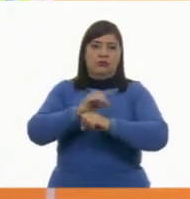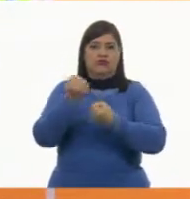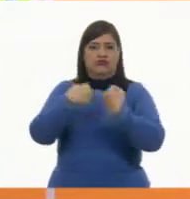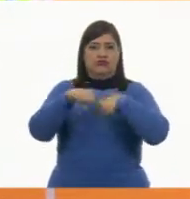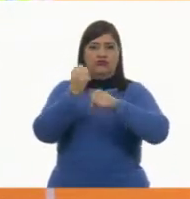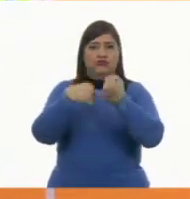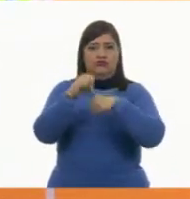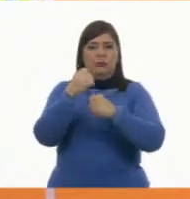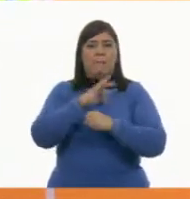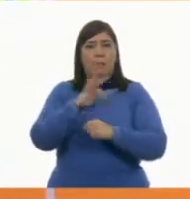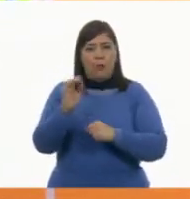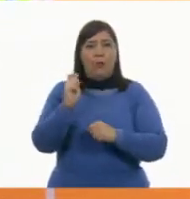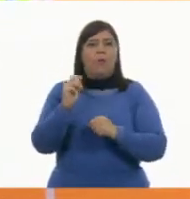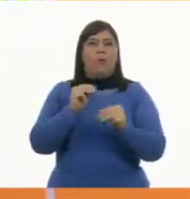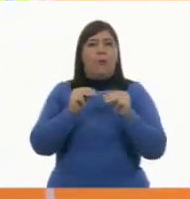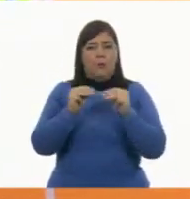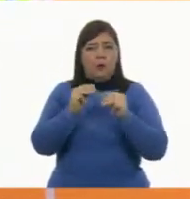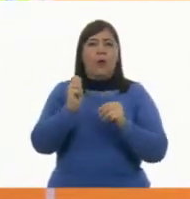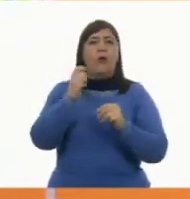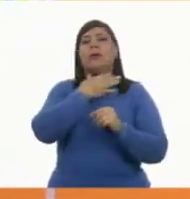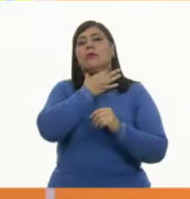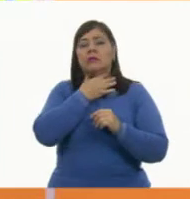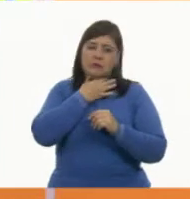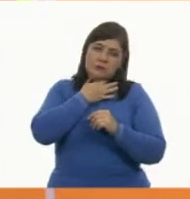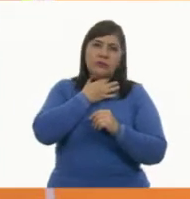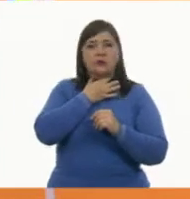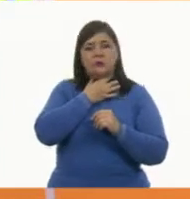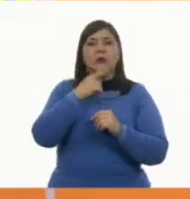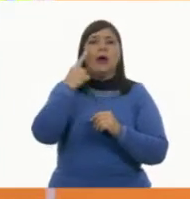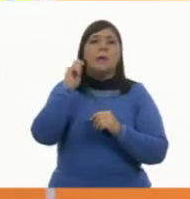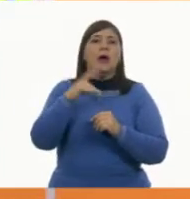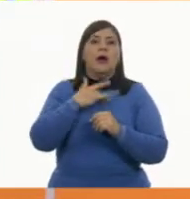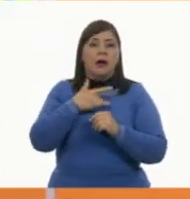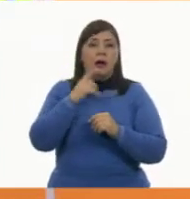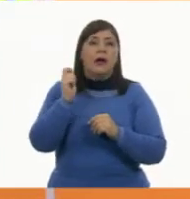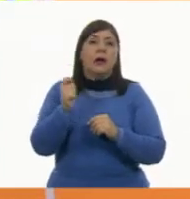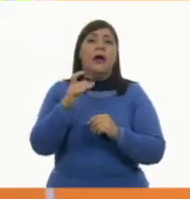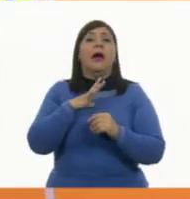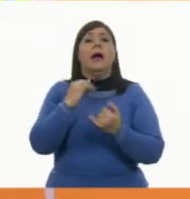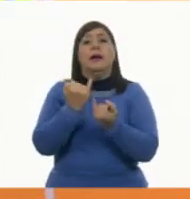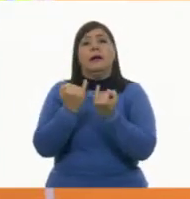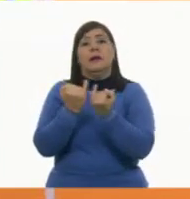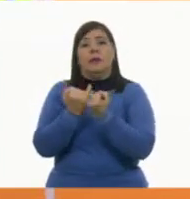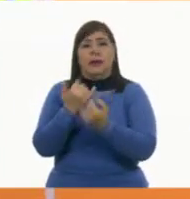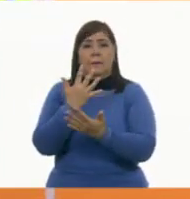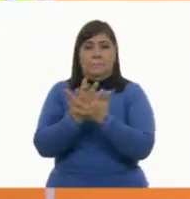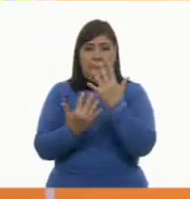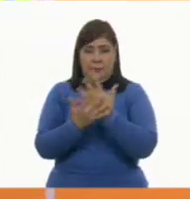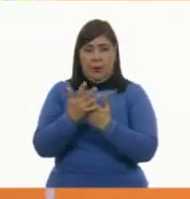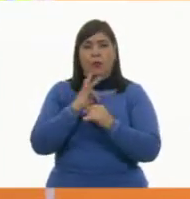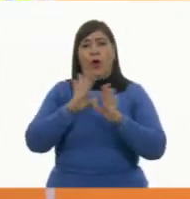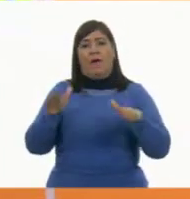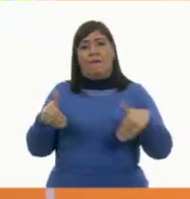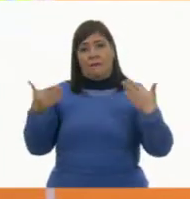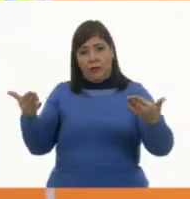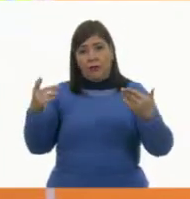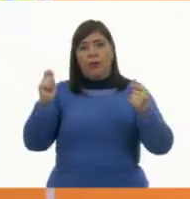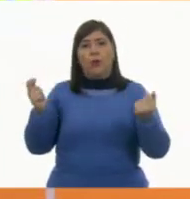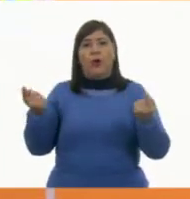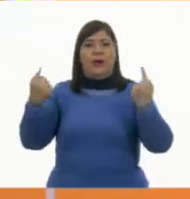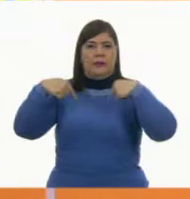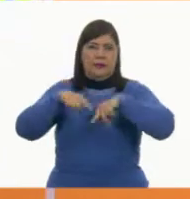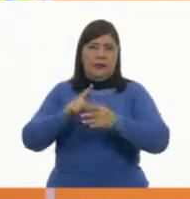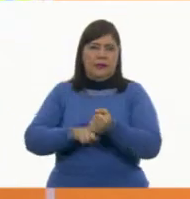o el cuello. E igual en las manos también tenemos hacia afuera y hacia adentro, que podríamos